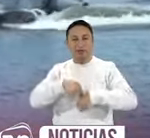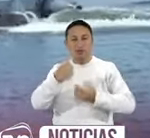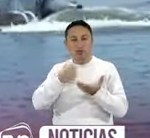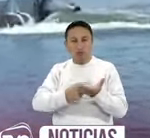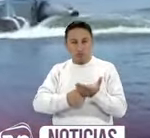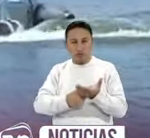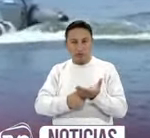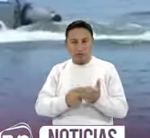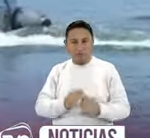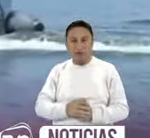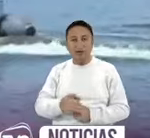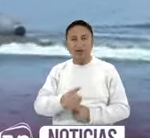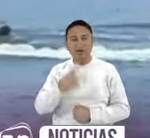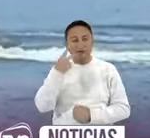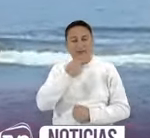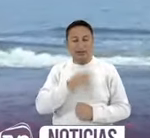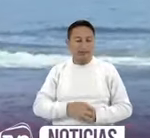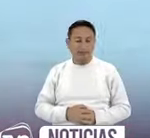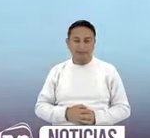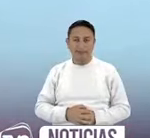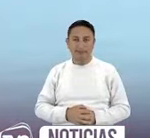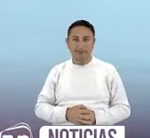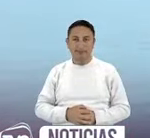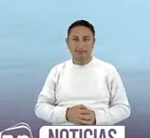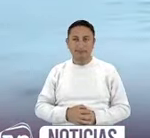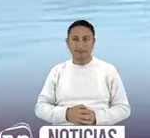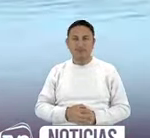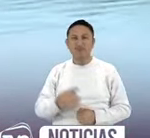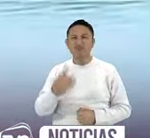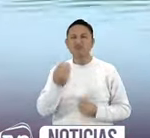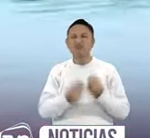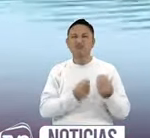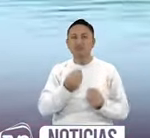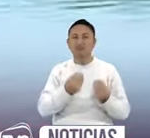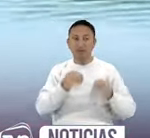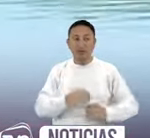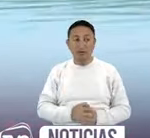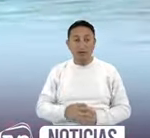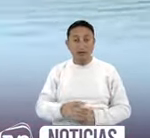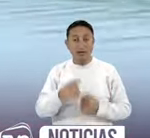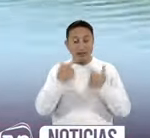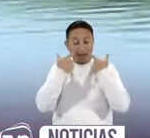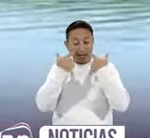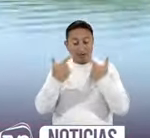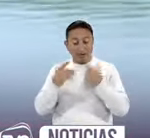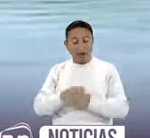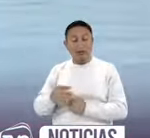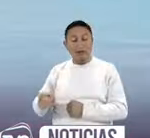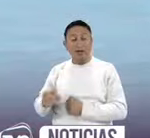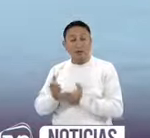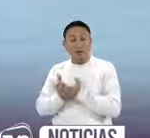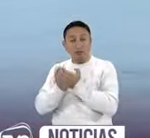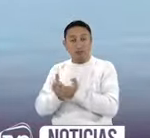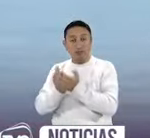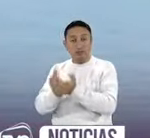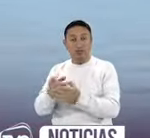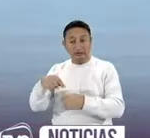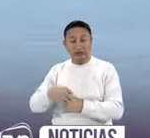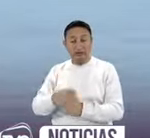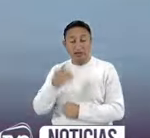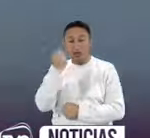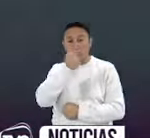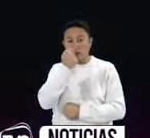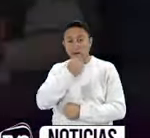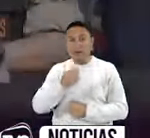era una fachada. Realmente se encontraban custodiando una carga de droga envuelta entre sacos de yute.